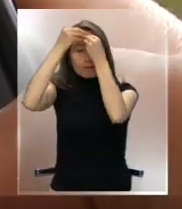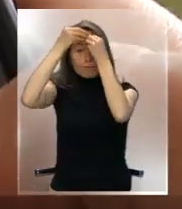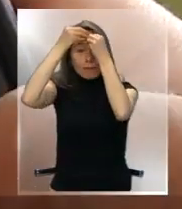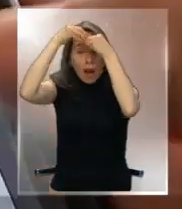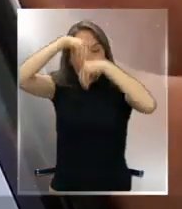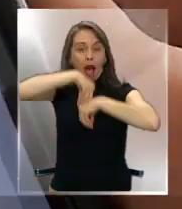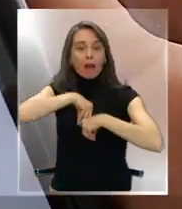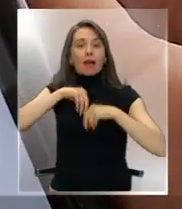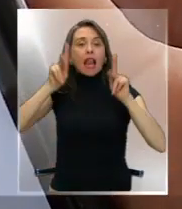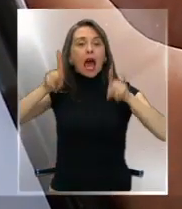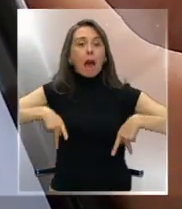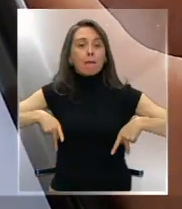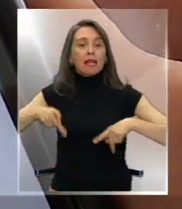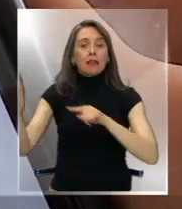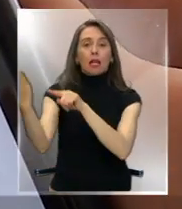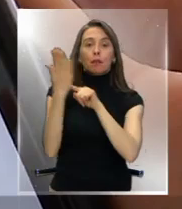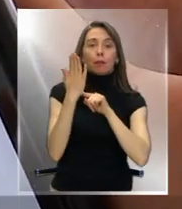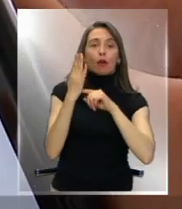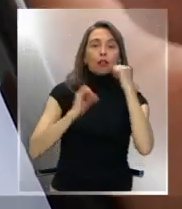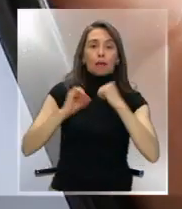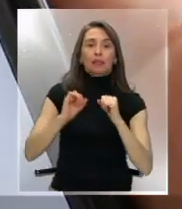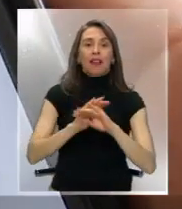empresa. ¿Finalizar misión?